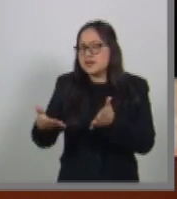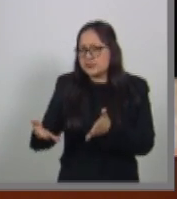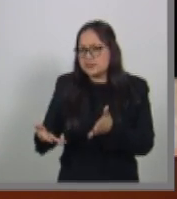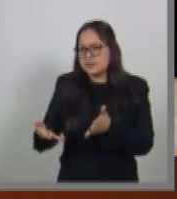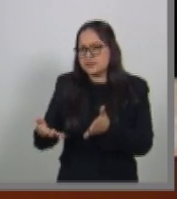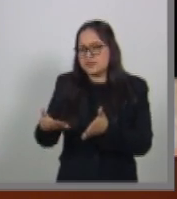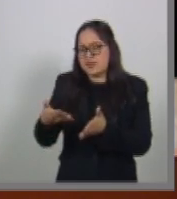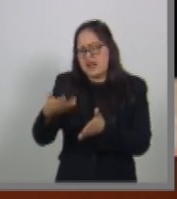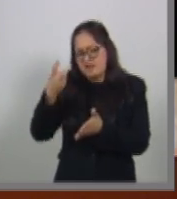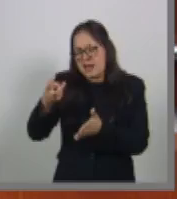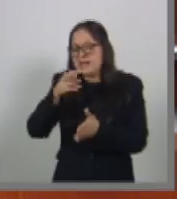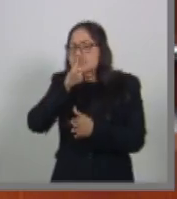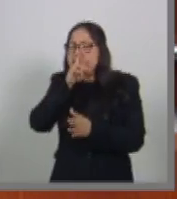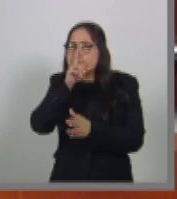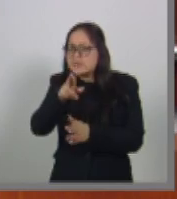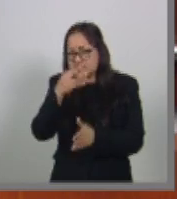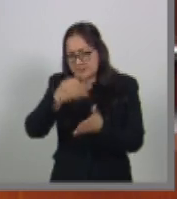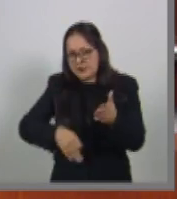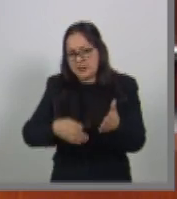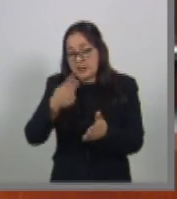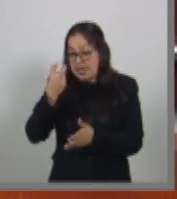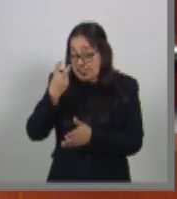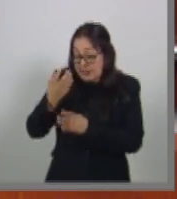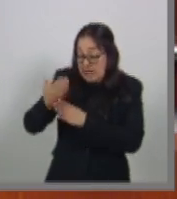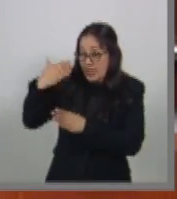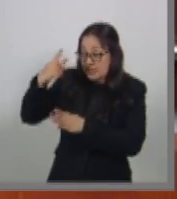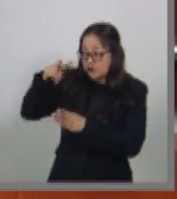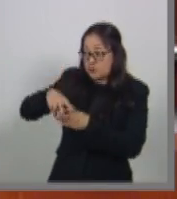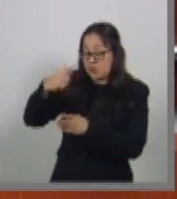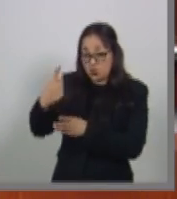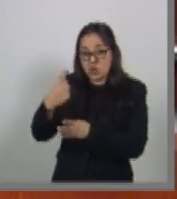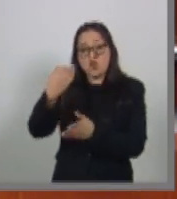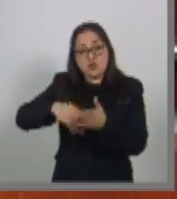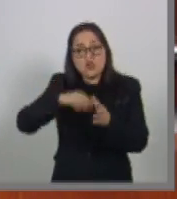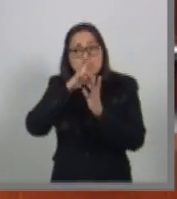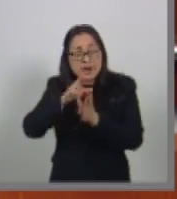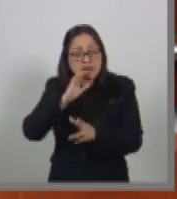desde el 2001. Bajo esta perspectiva, la presente